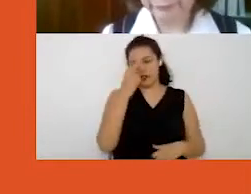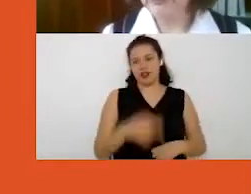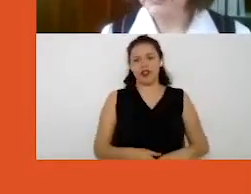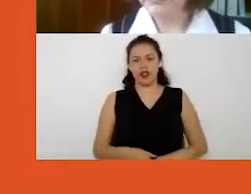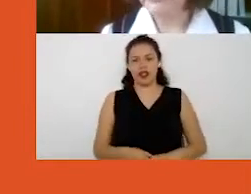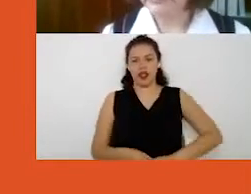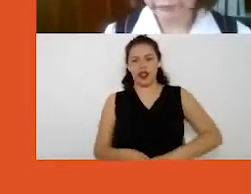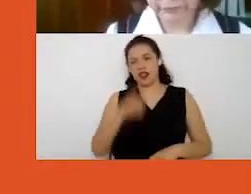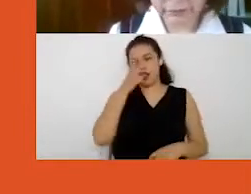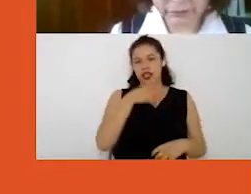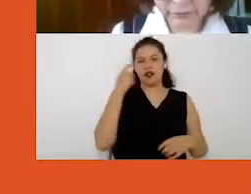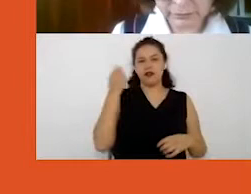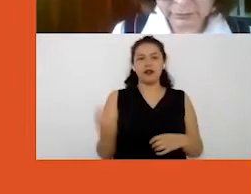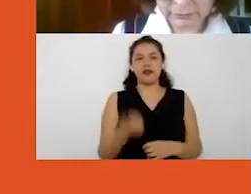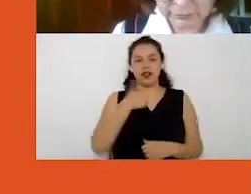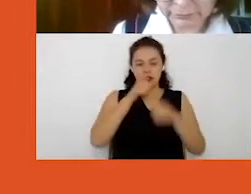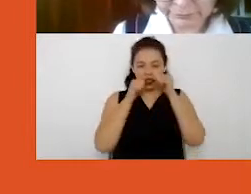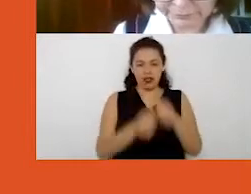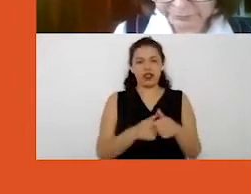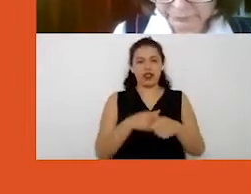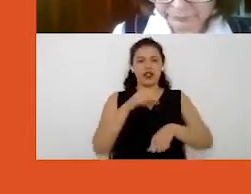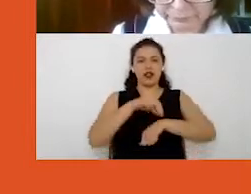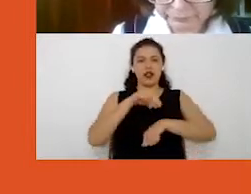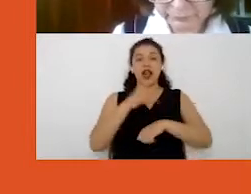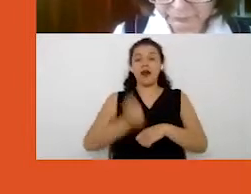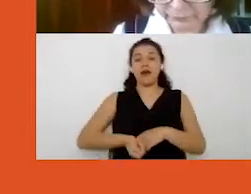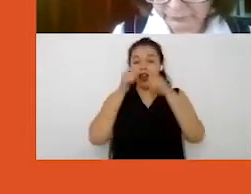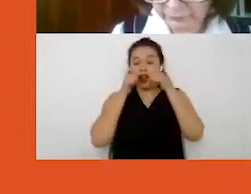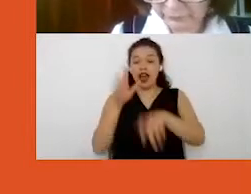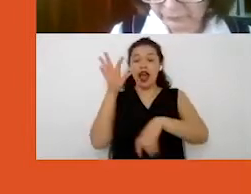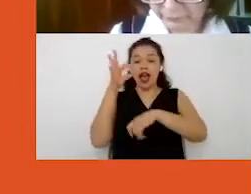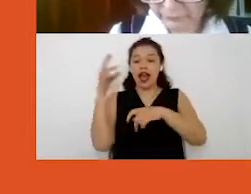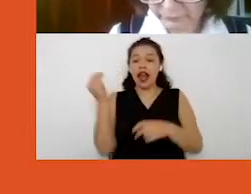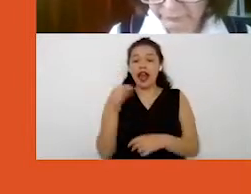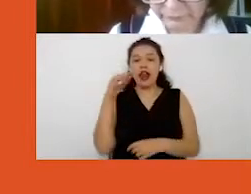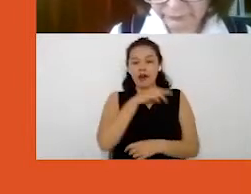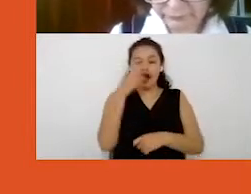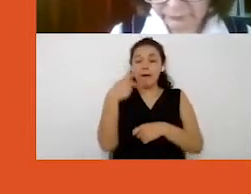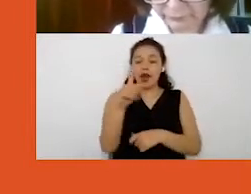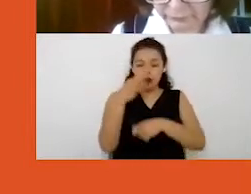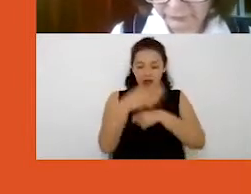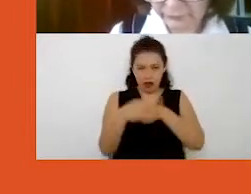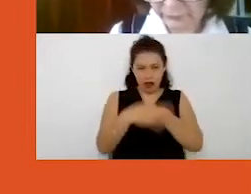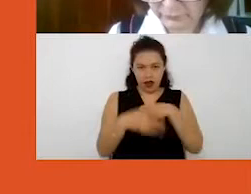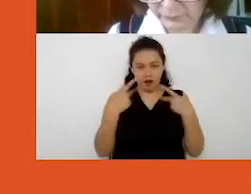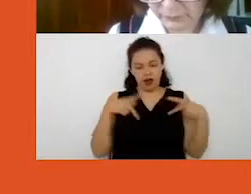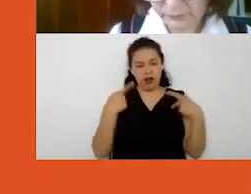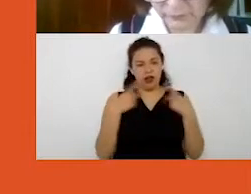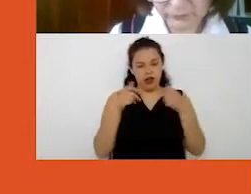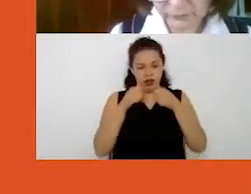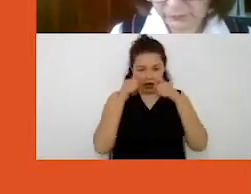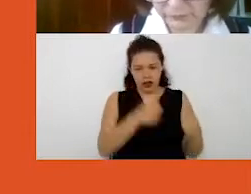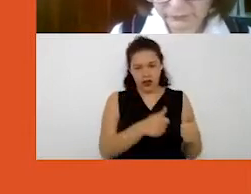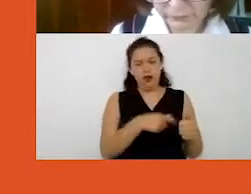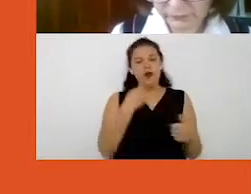que los primeros auxilios es la primera ayuda inmediata y temporal que se le brinda a una víctima, la cual su vida se encuentra